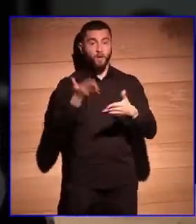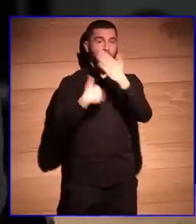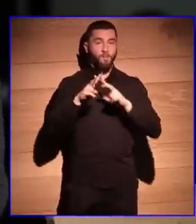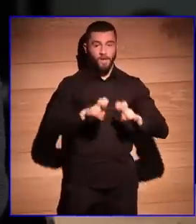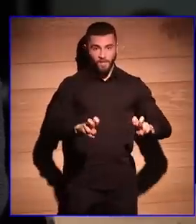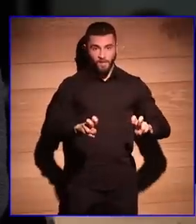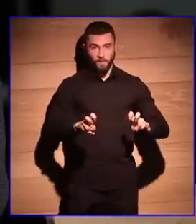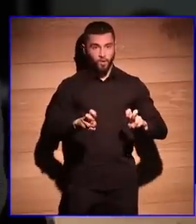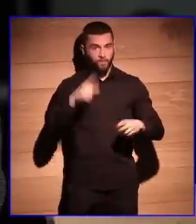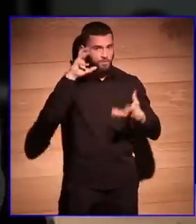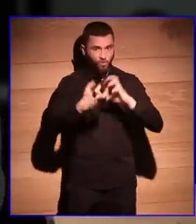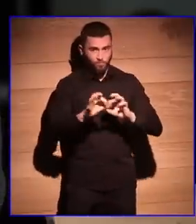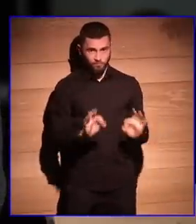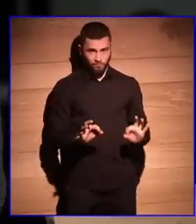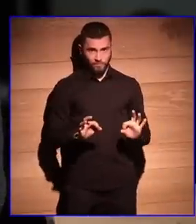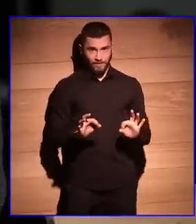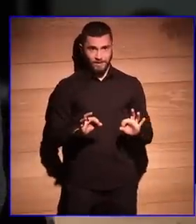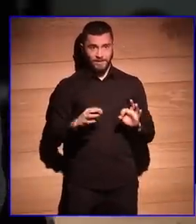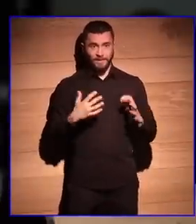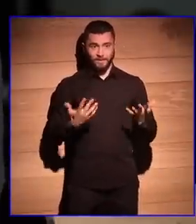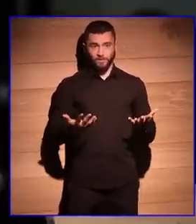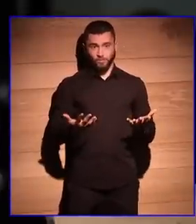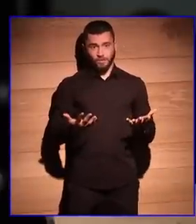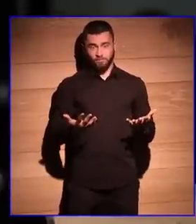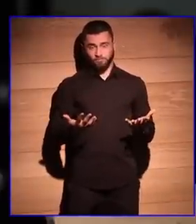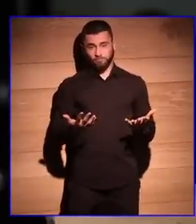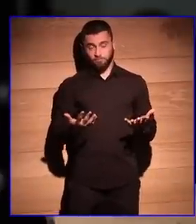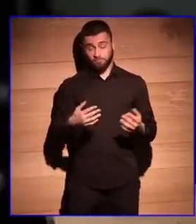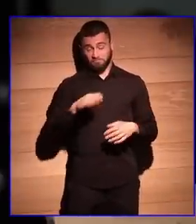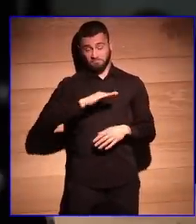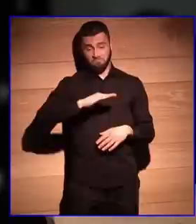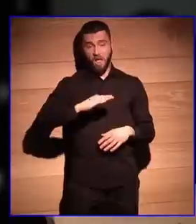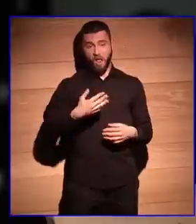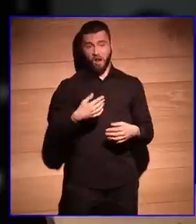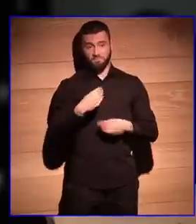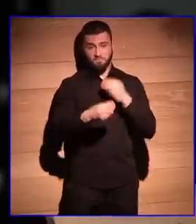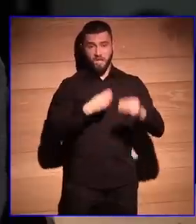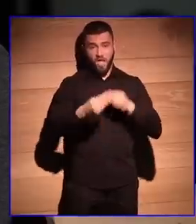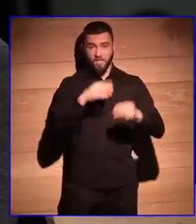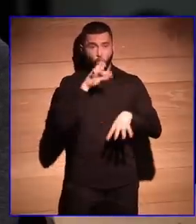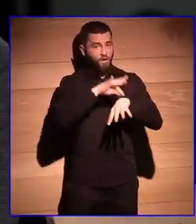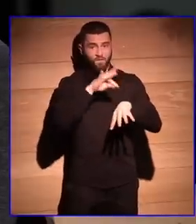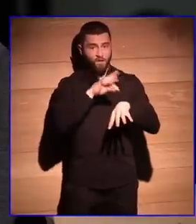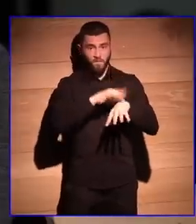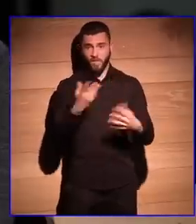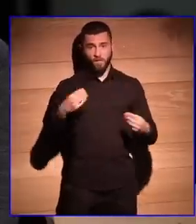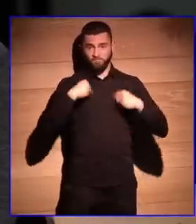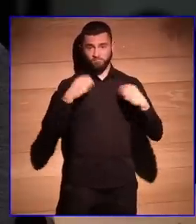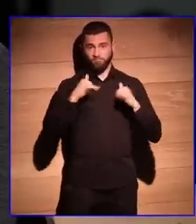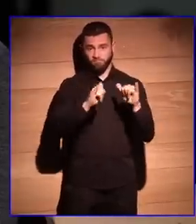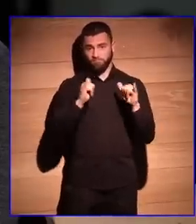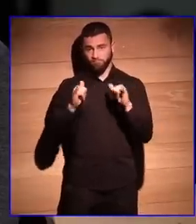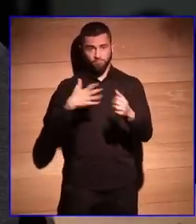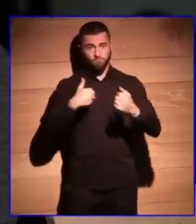inicialmente simplemente está de la olla y simplemente hace el mal porque esa es su enfermedad y le divierte y no empatiza